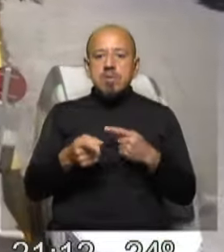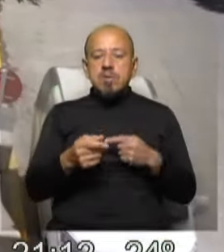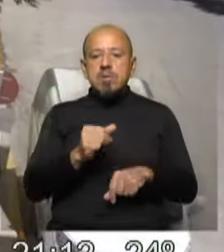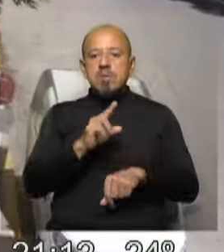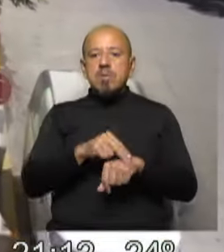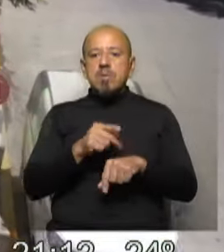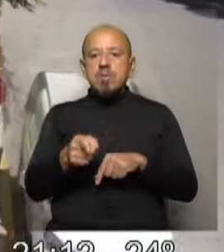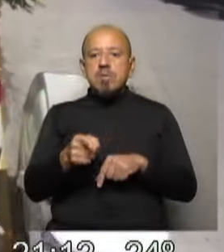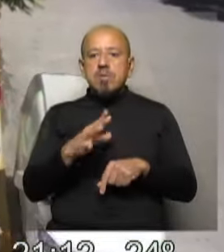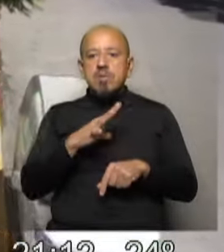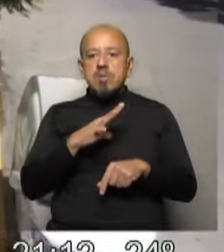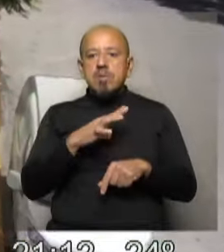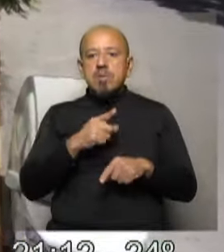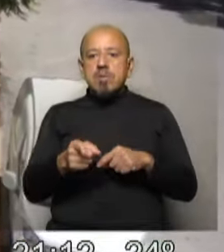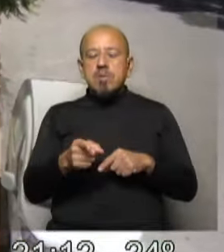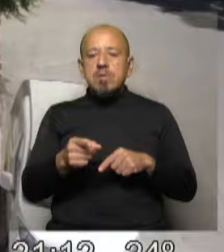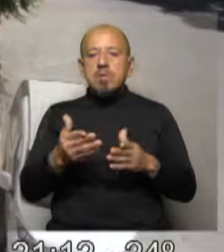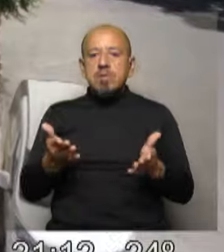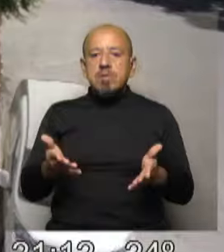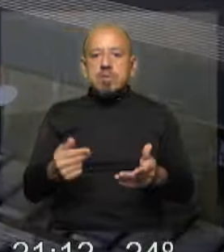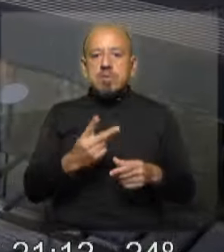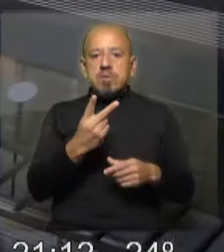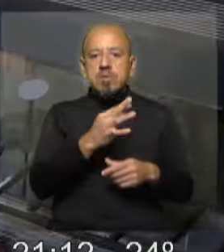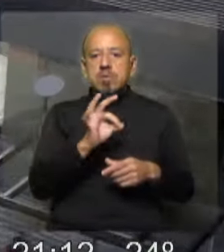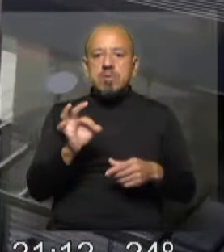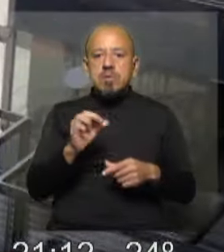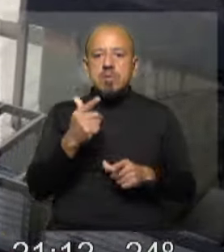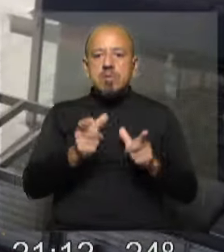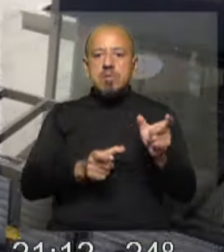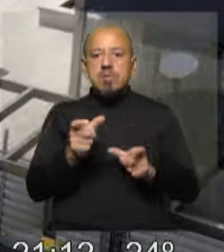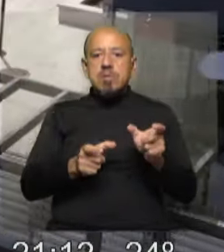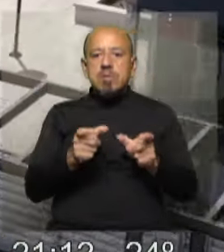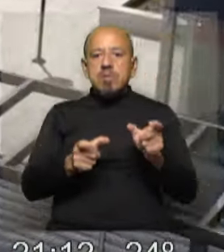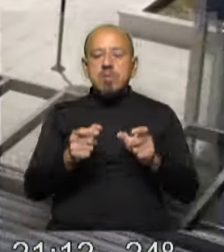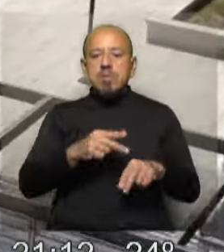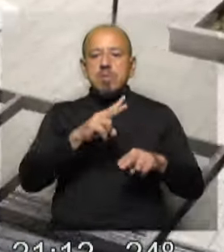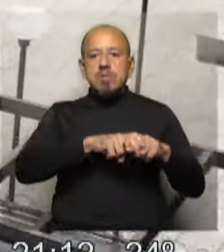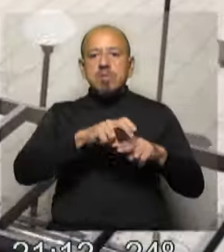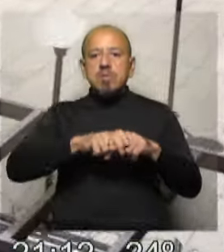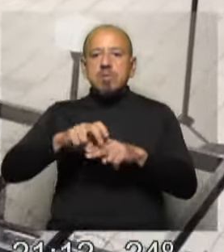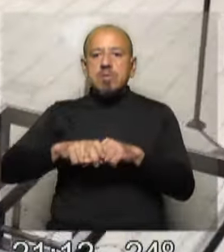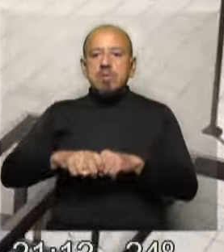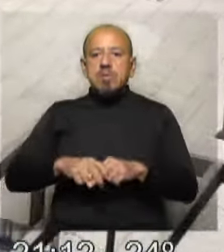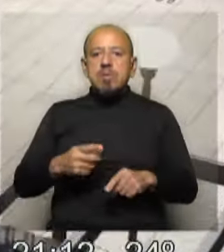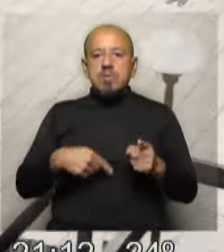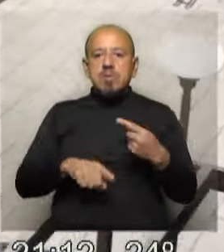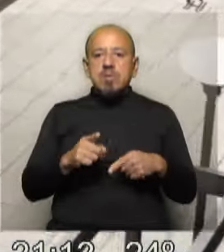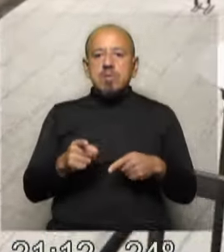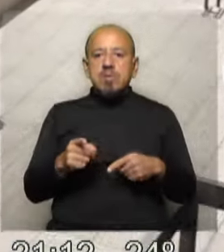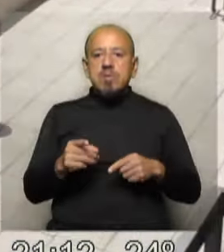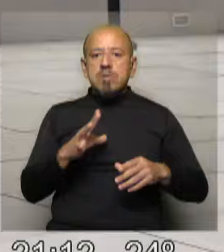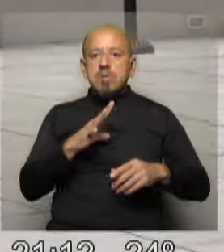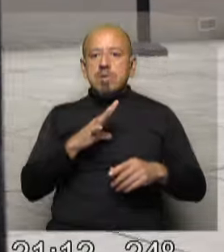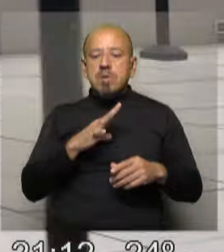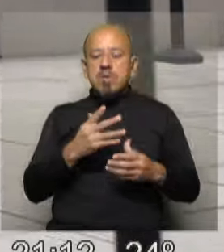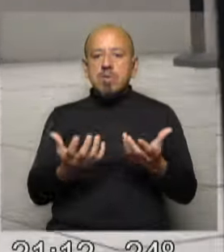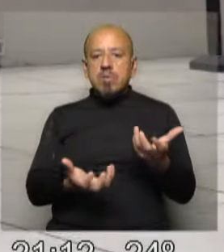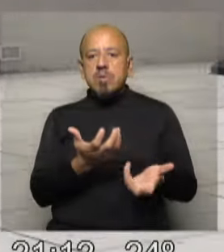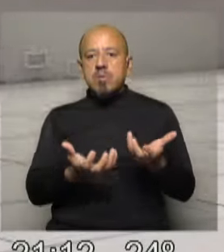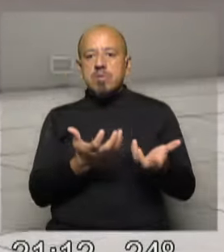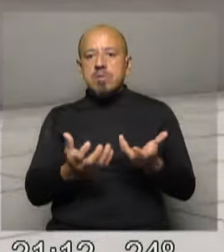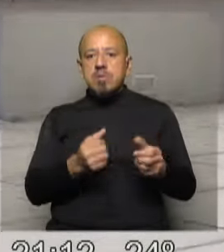utilizar. Hay una sala enorme de como 200 personas que se puede usar con sillas o sin sillas. Y bueno, hay una cocina también donde se